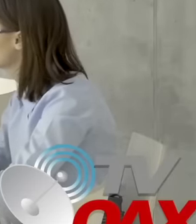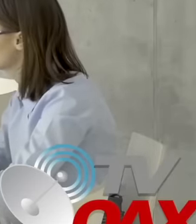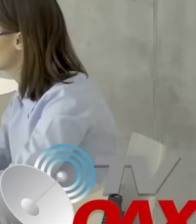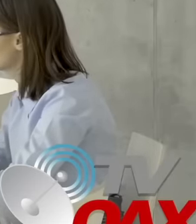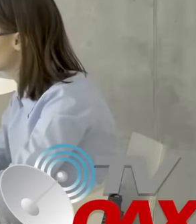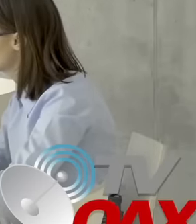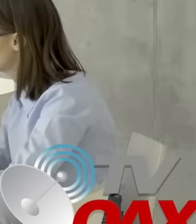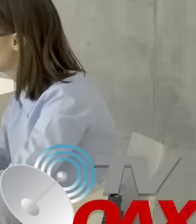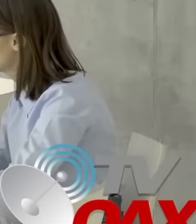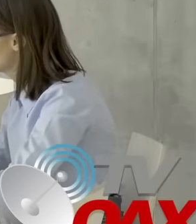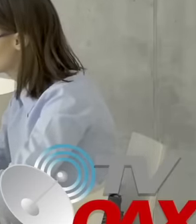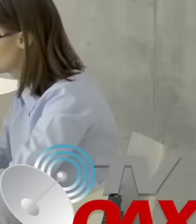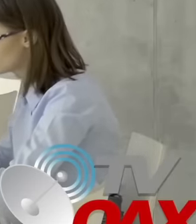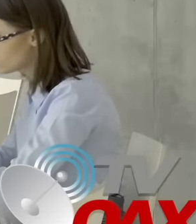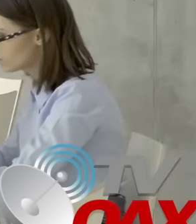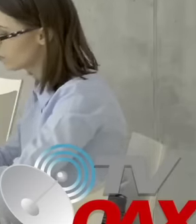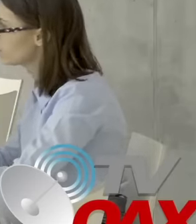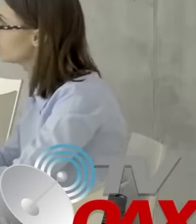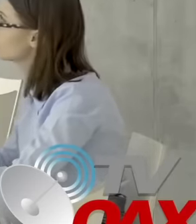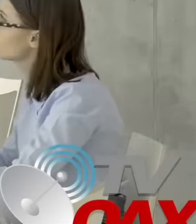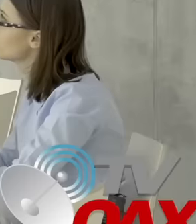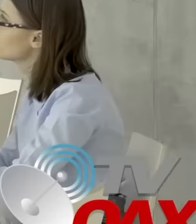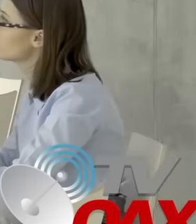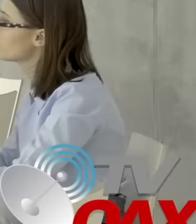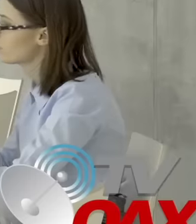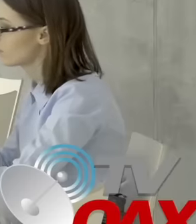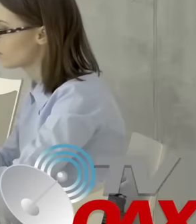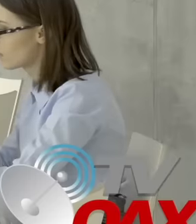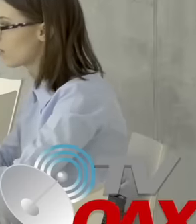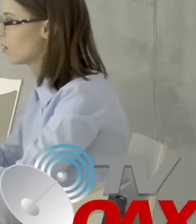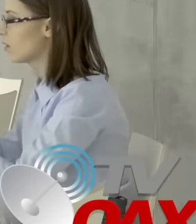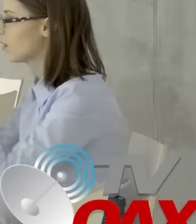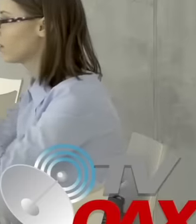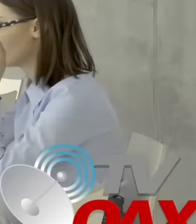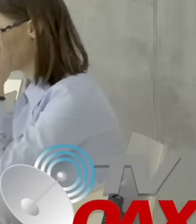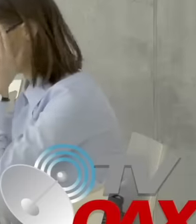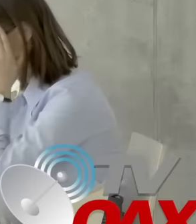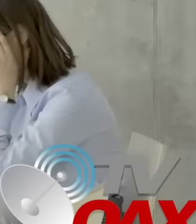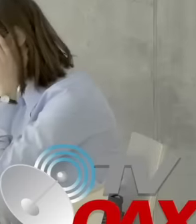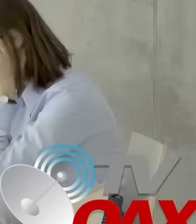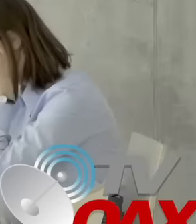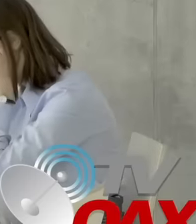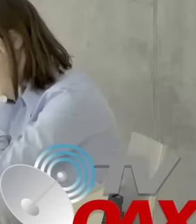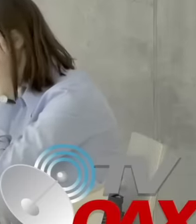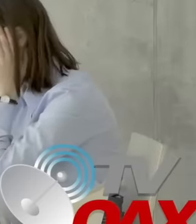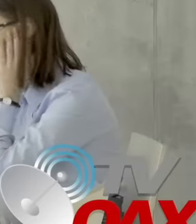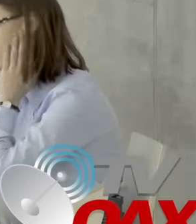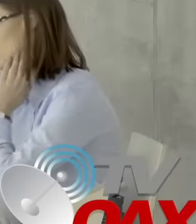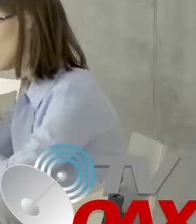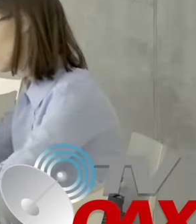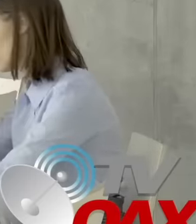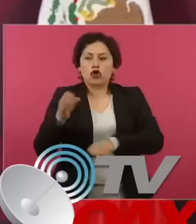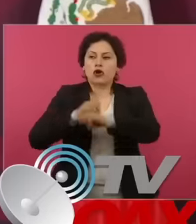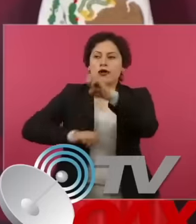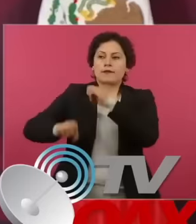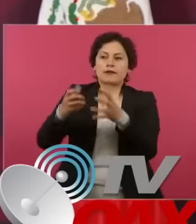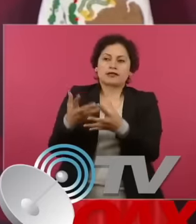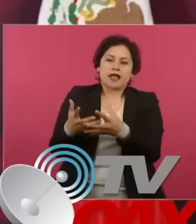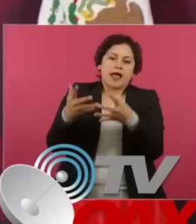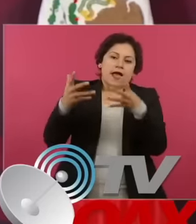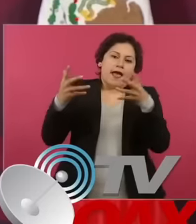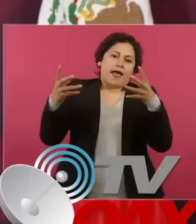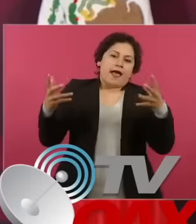Yo entiendo, son las presiones de los grandes agricultores que